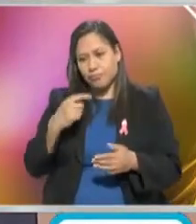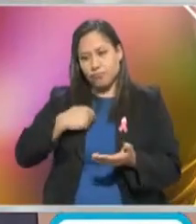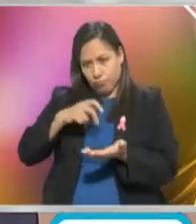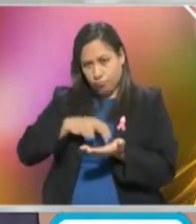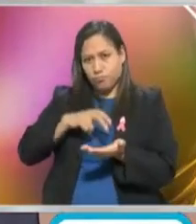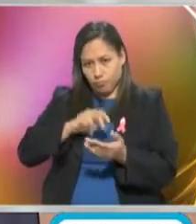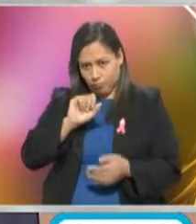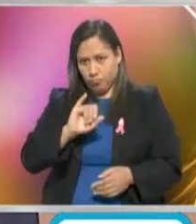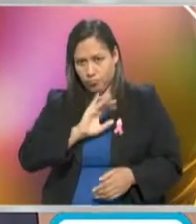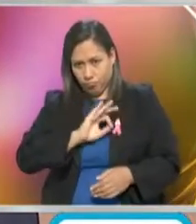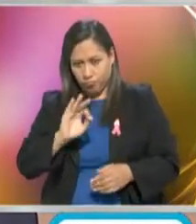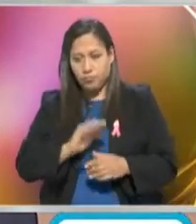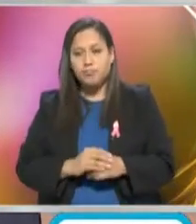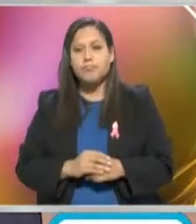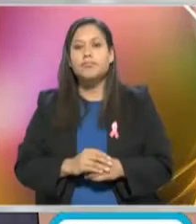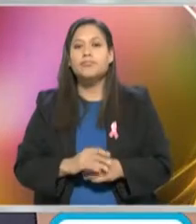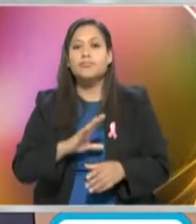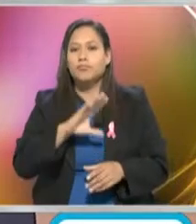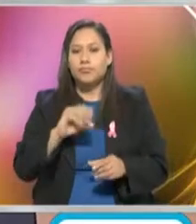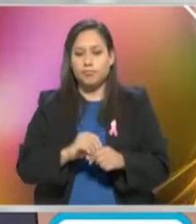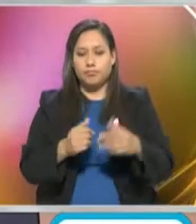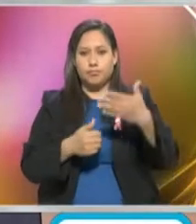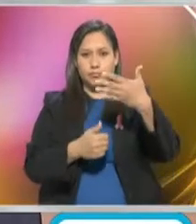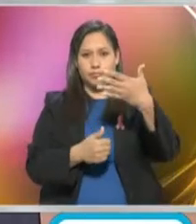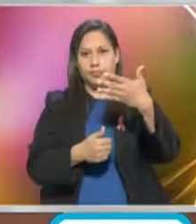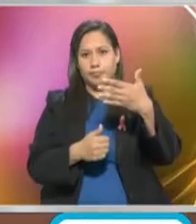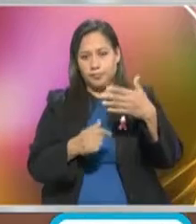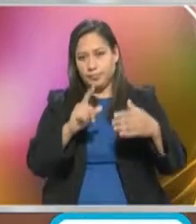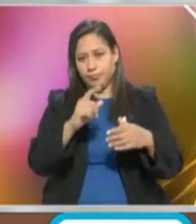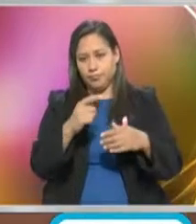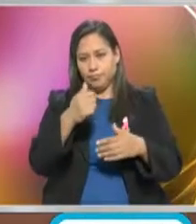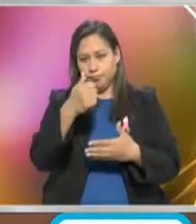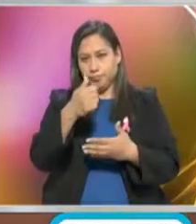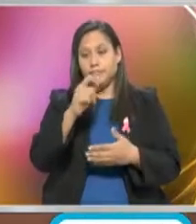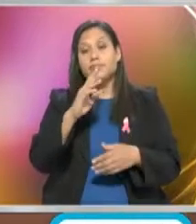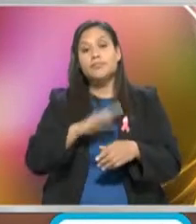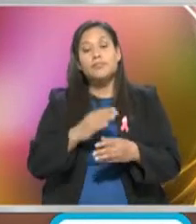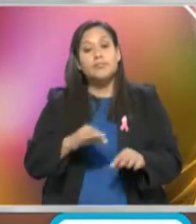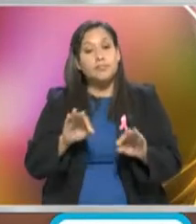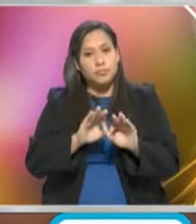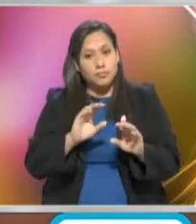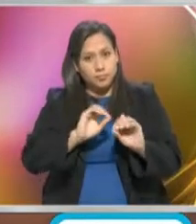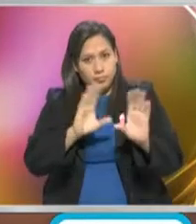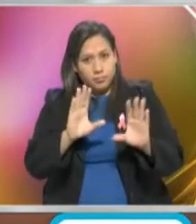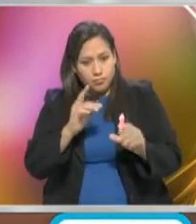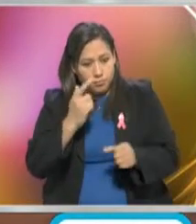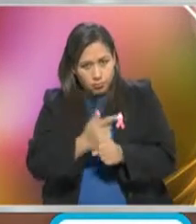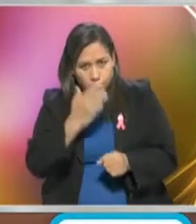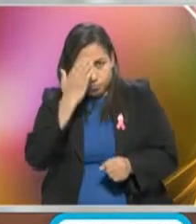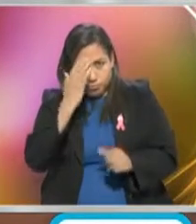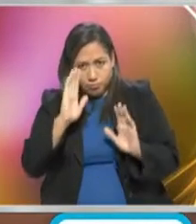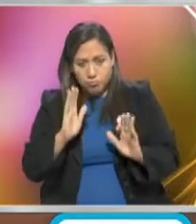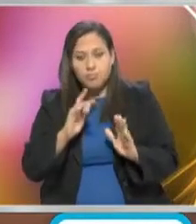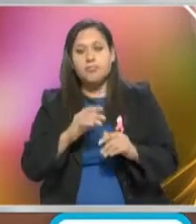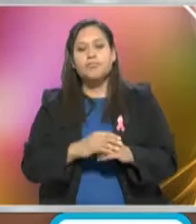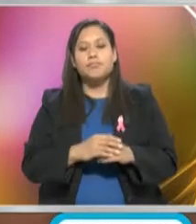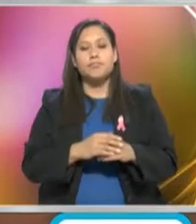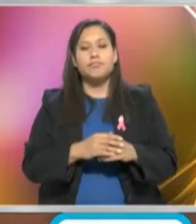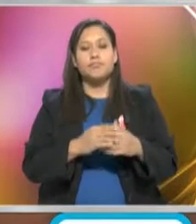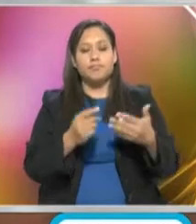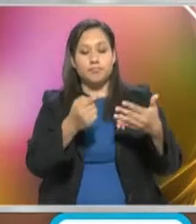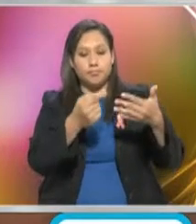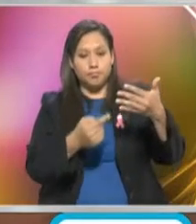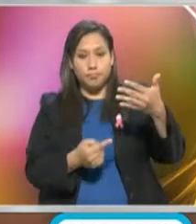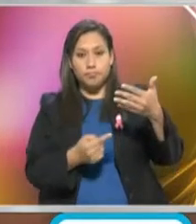algo. Son 6, voy a hablar de 6 que son los más importantes, claramente identificados en la literatura, y